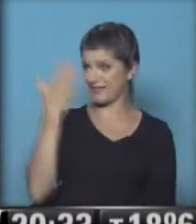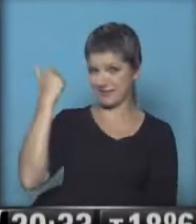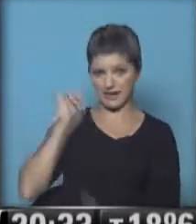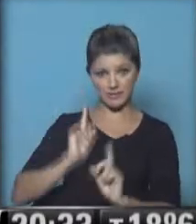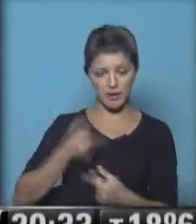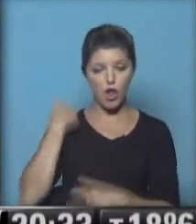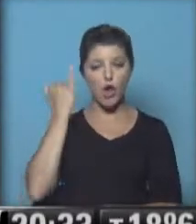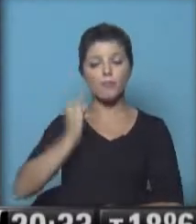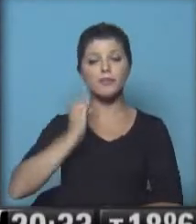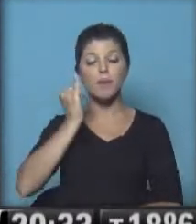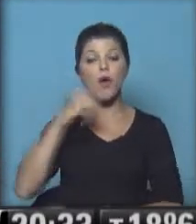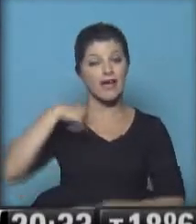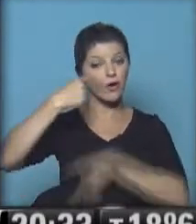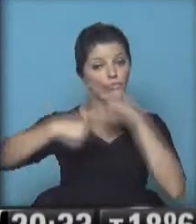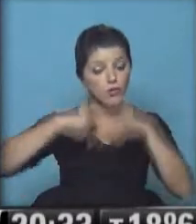también que